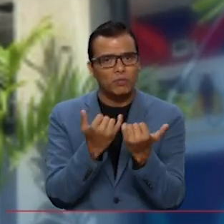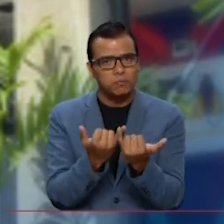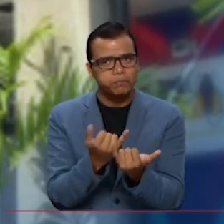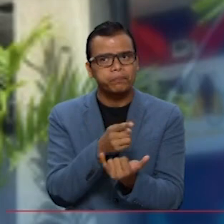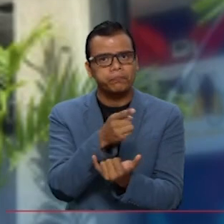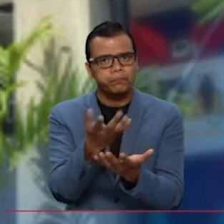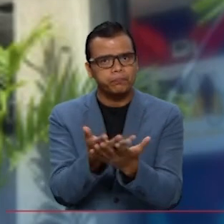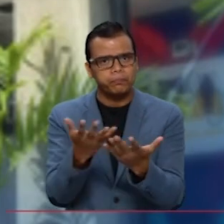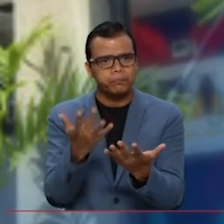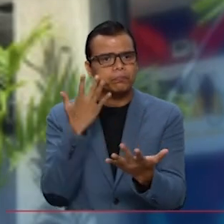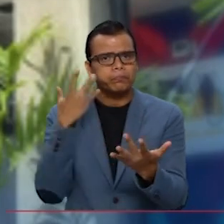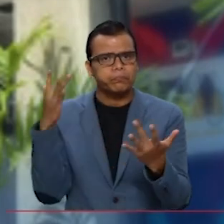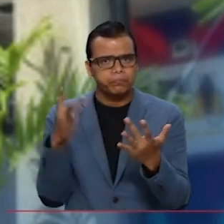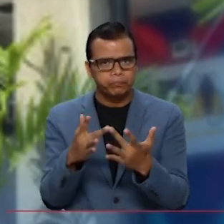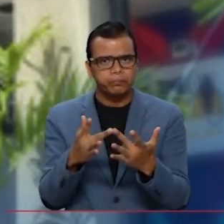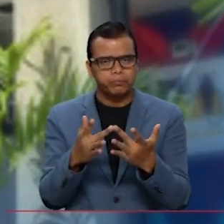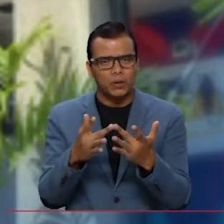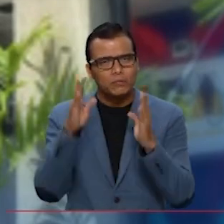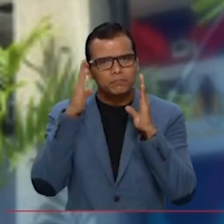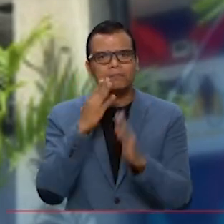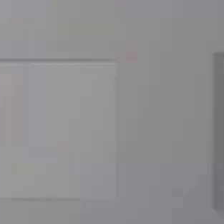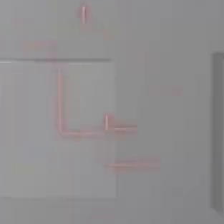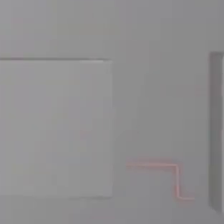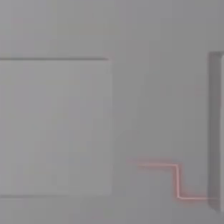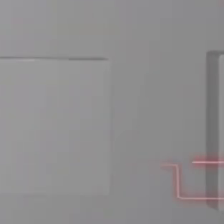animales domésticos y en condición de calle.